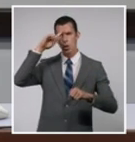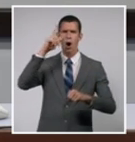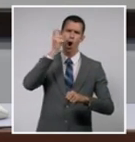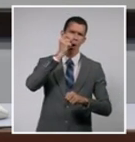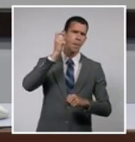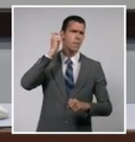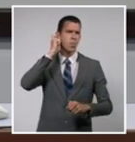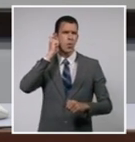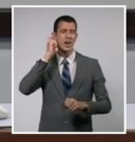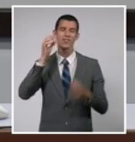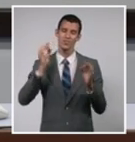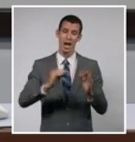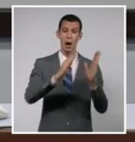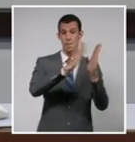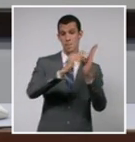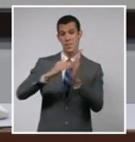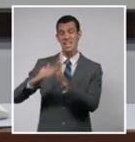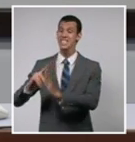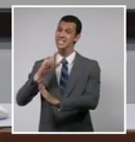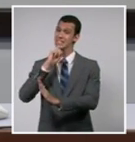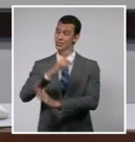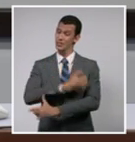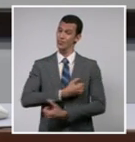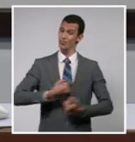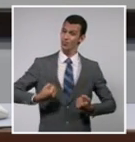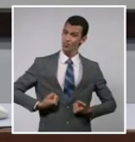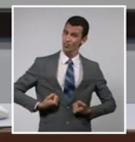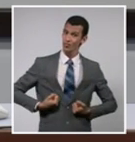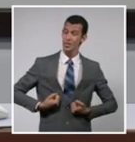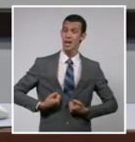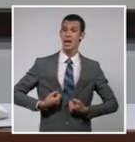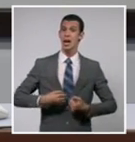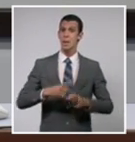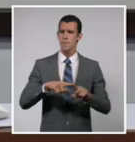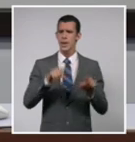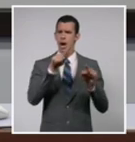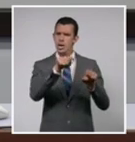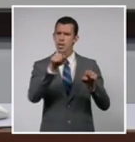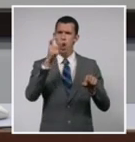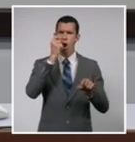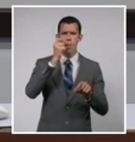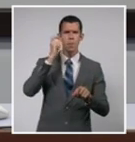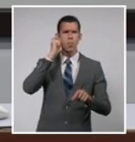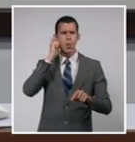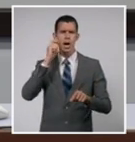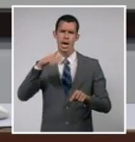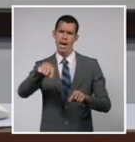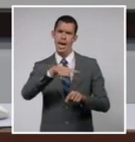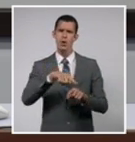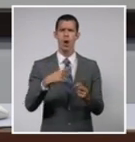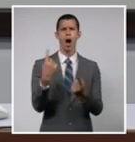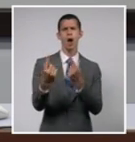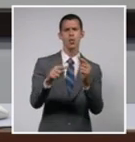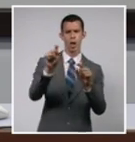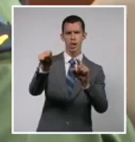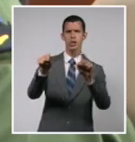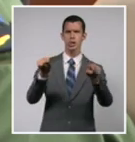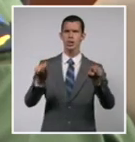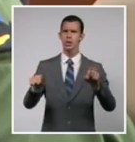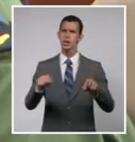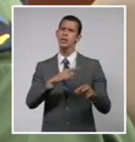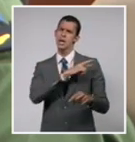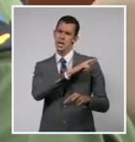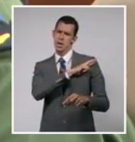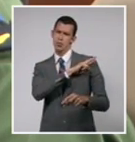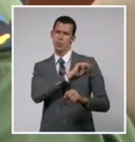tenido nuestro pueblo, pero dentro de ese pueblo hay hombres y mujeres que por las responsabilidades que ocupan, por los puestos de trabajo que ocupan, por